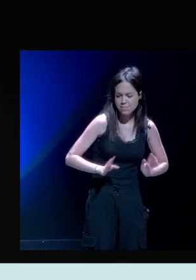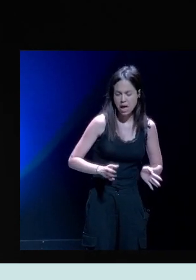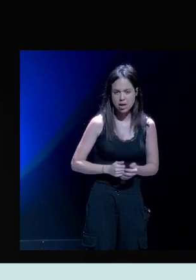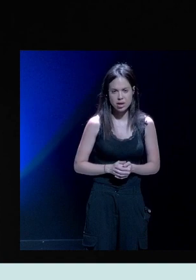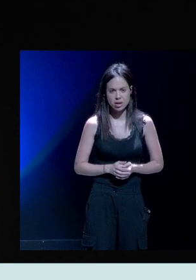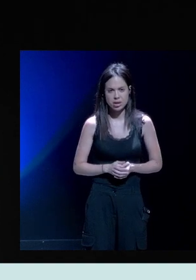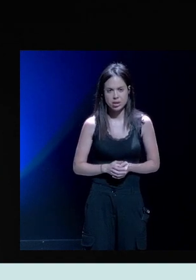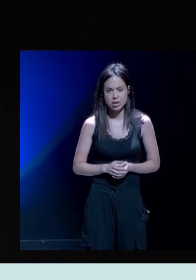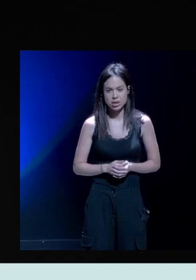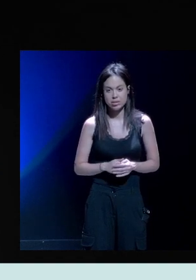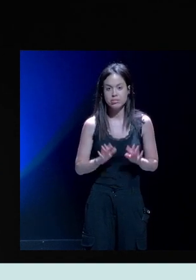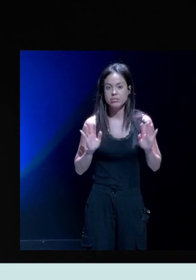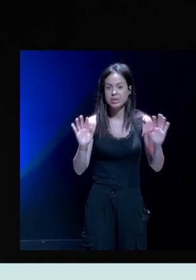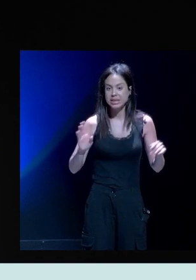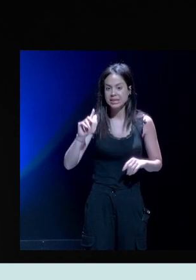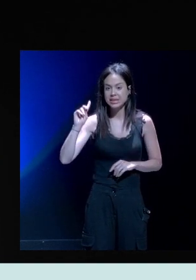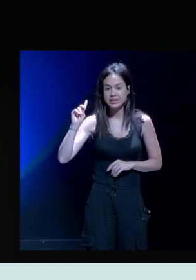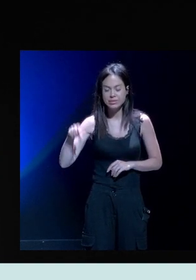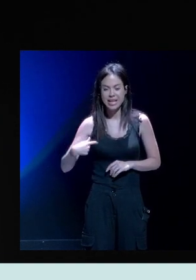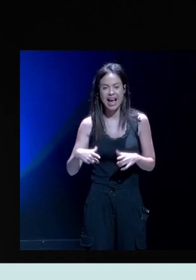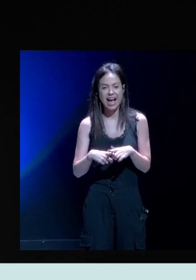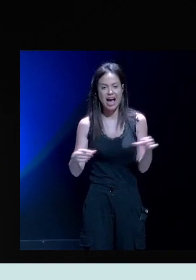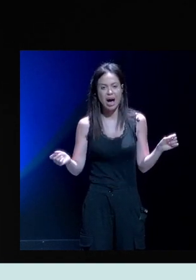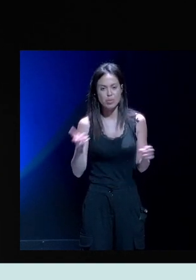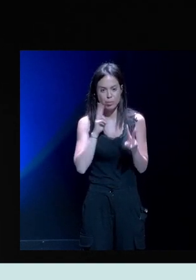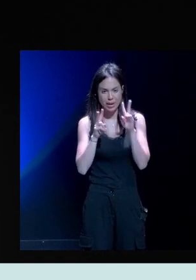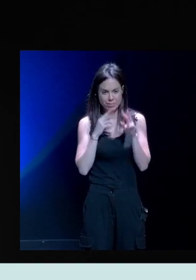en este caso por razones históricas, se ve en Japón.